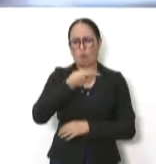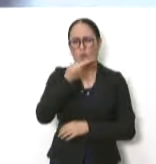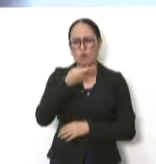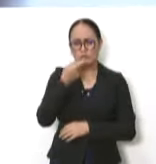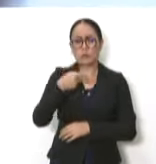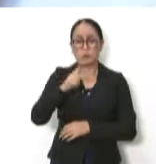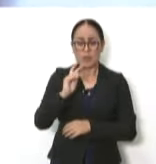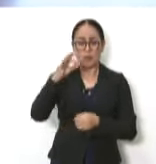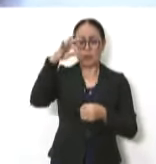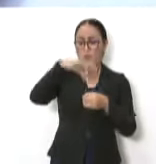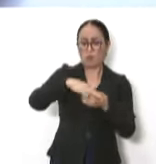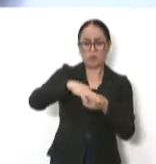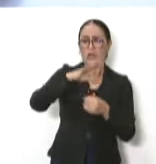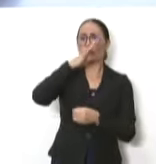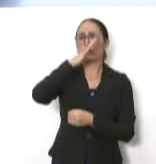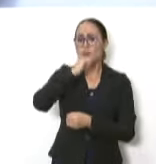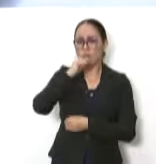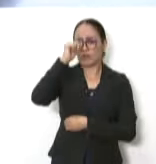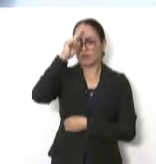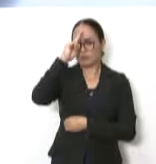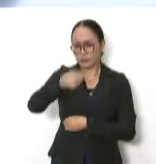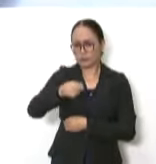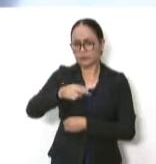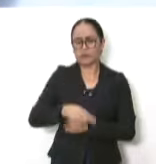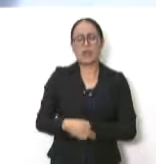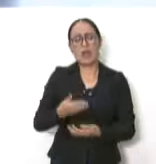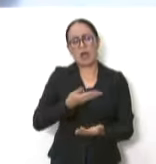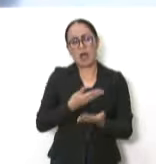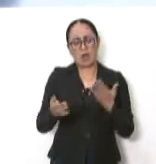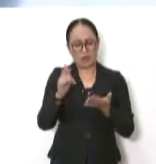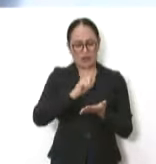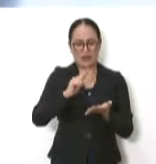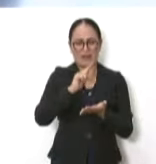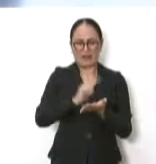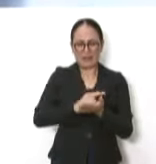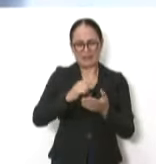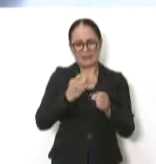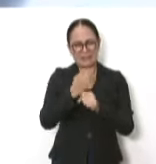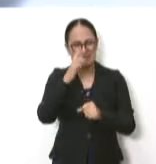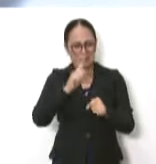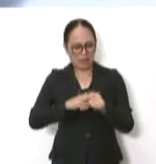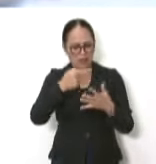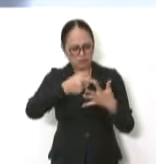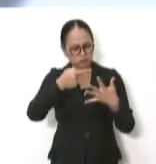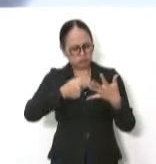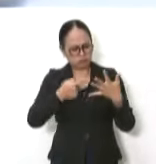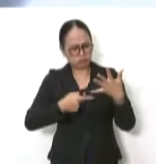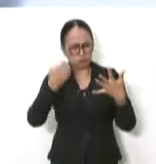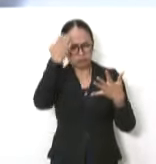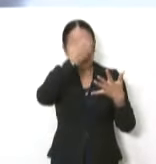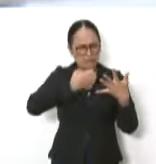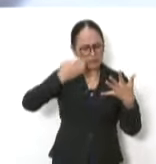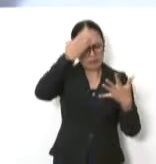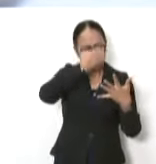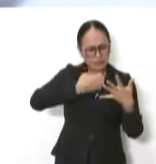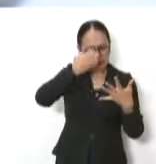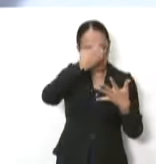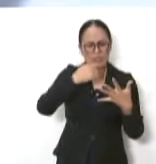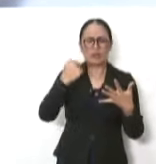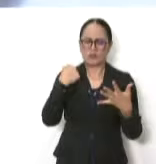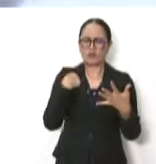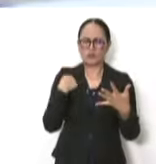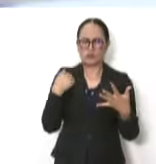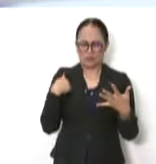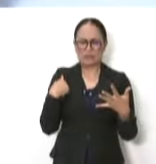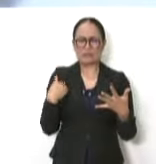leyes estatales que nos ha tocado analizar, yo he presentado un voto porque se presenta, y entiendo la